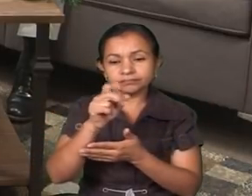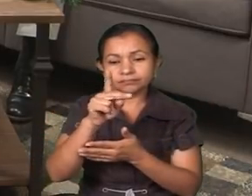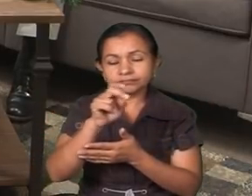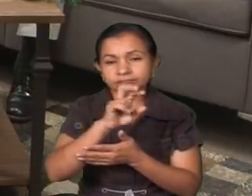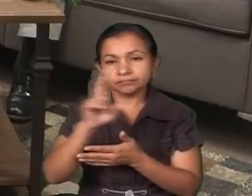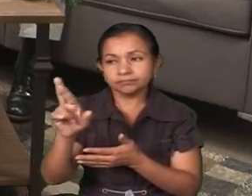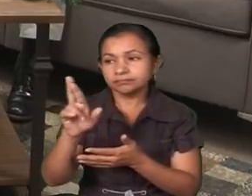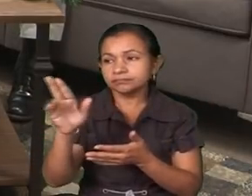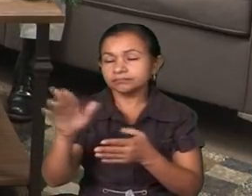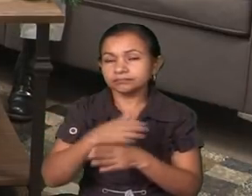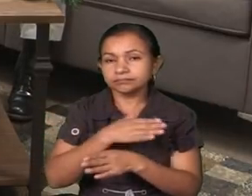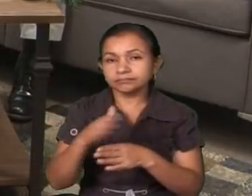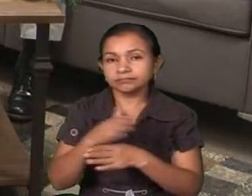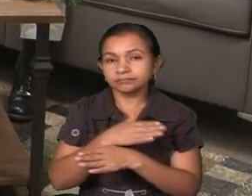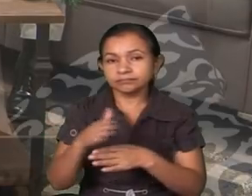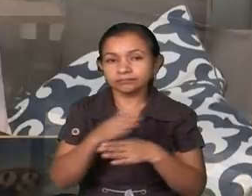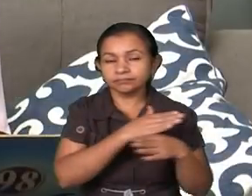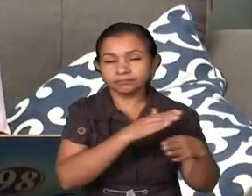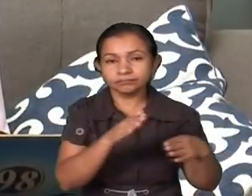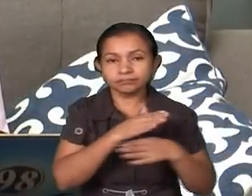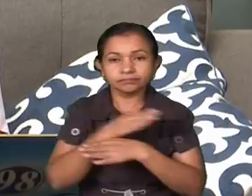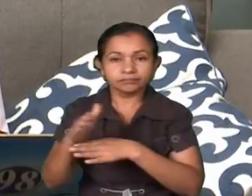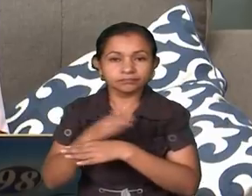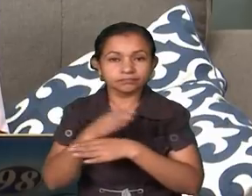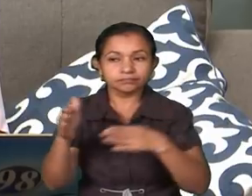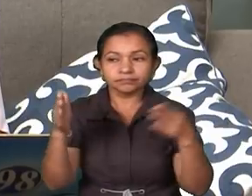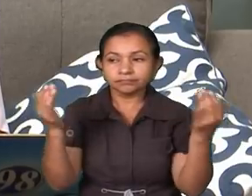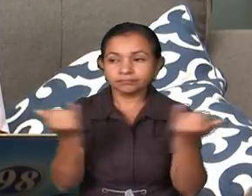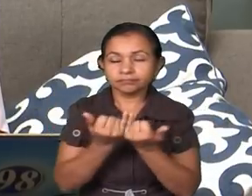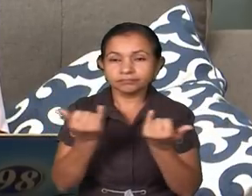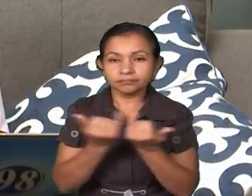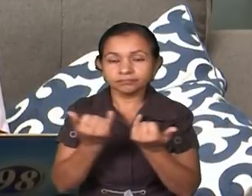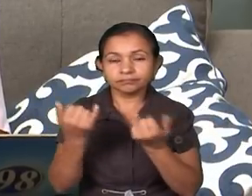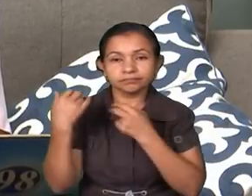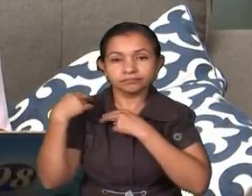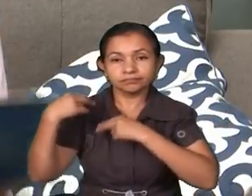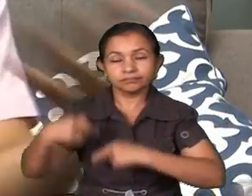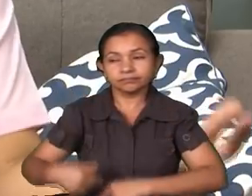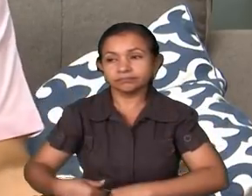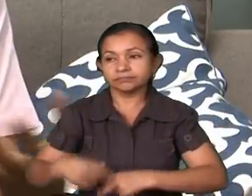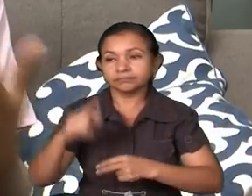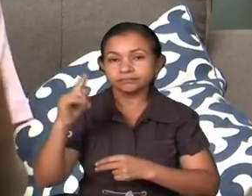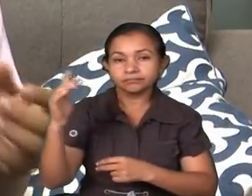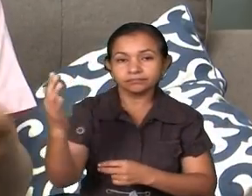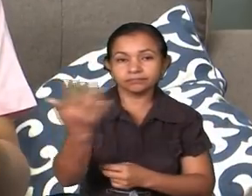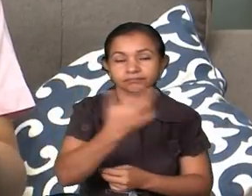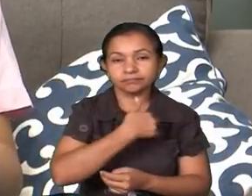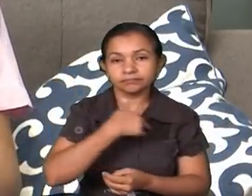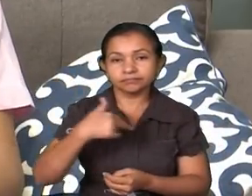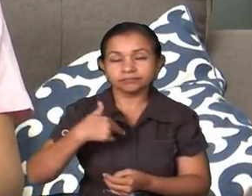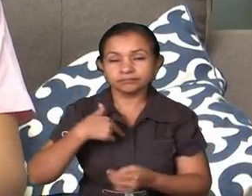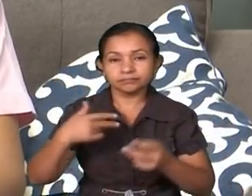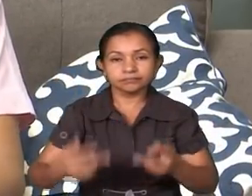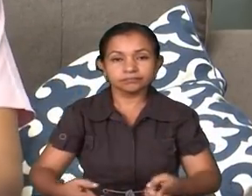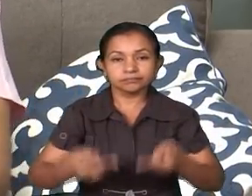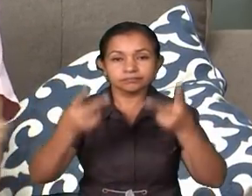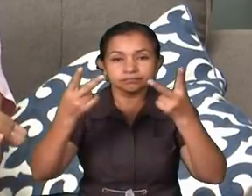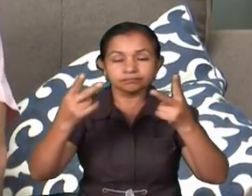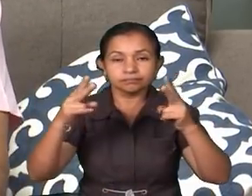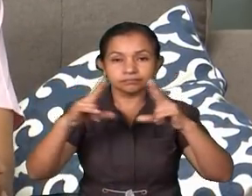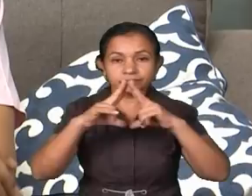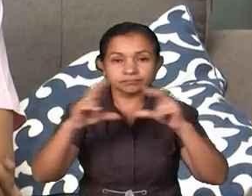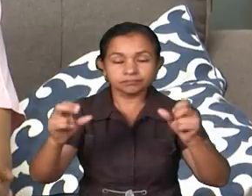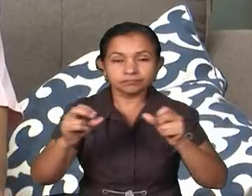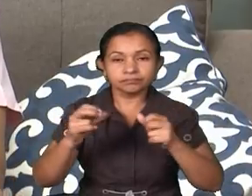Laviana es insuperable, y también su gesta y su humanidad y todo lo que realizó y ofrendó su vida por nuestro país en